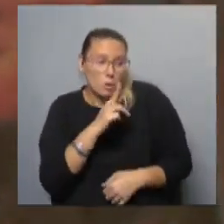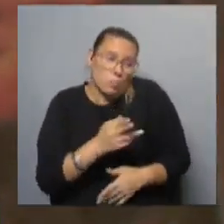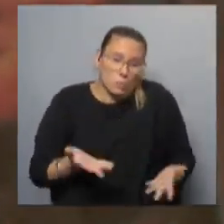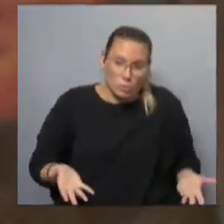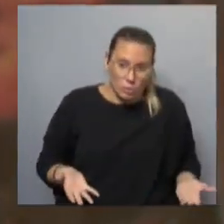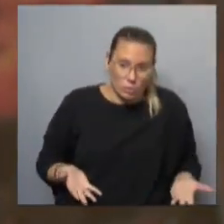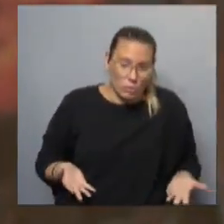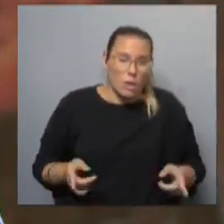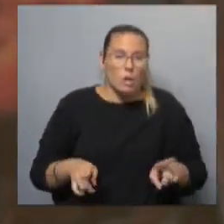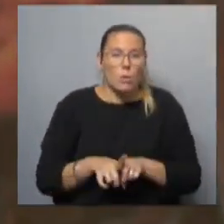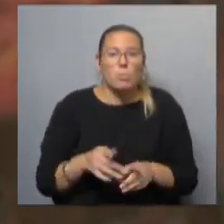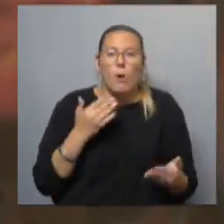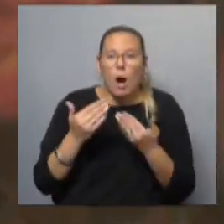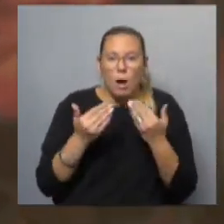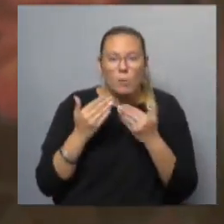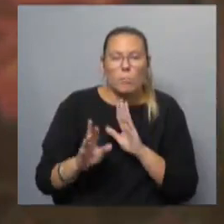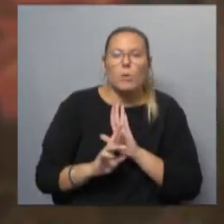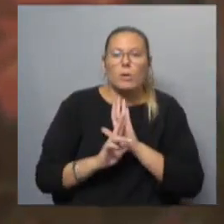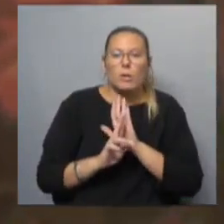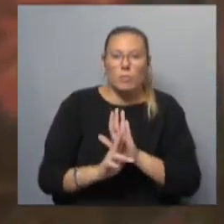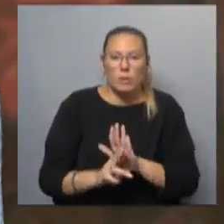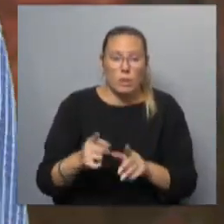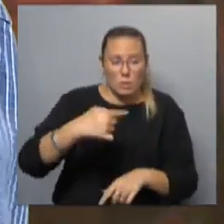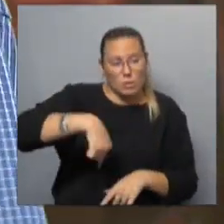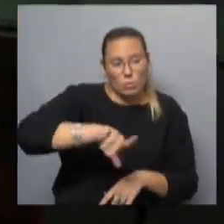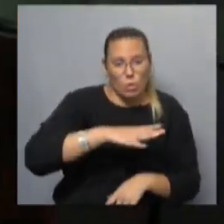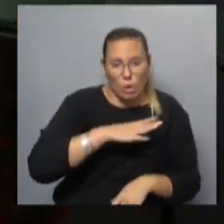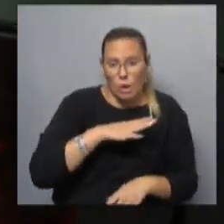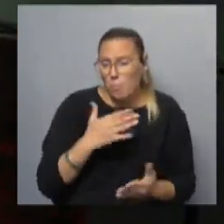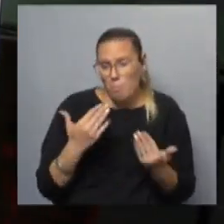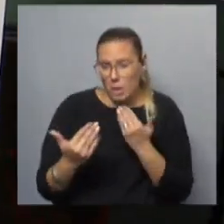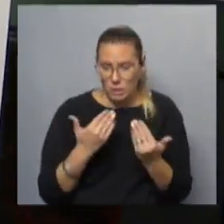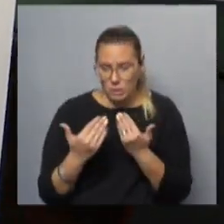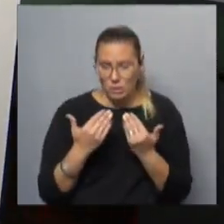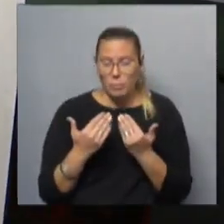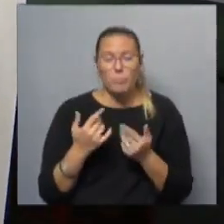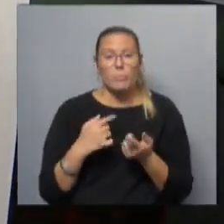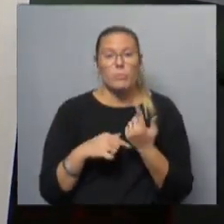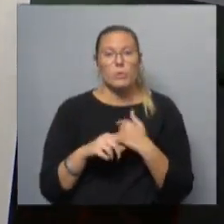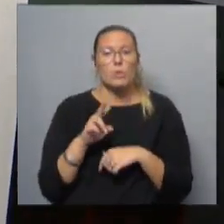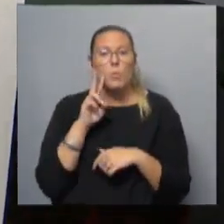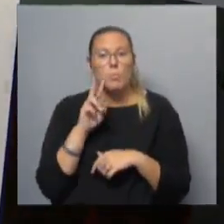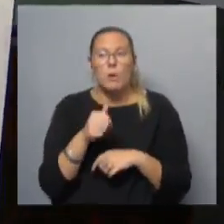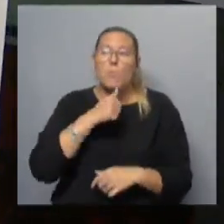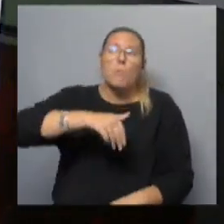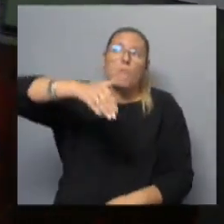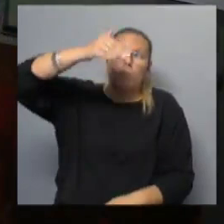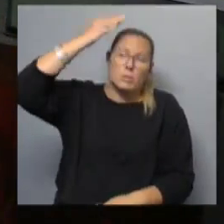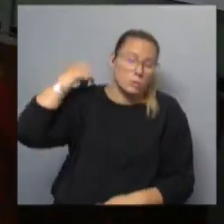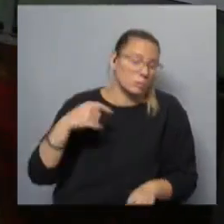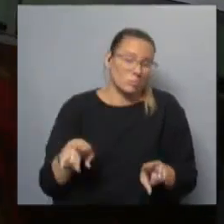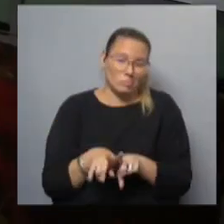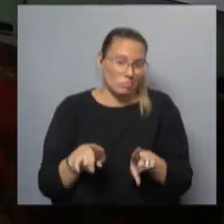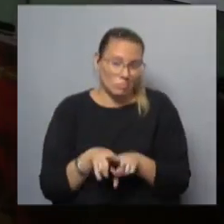contesto, estamos hablando de un referente que compartimos todos y que es muy similar. Sí, sí. Por lo tanto, cuando miramos el pasado, lo miramos con esa